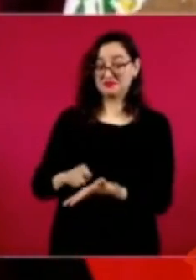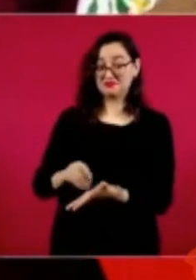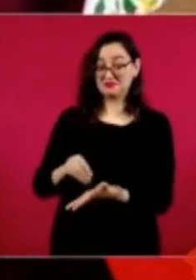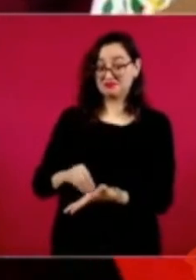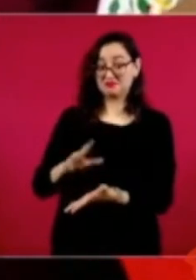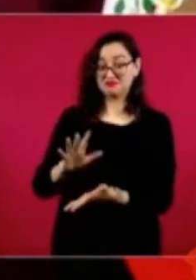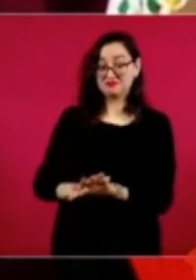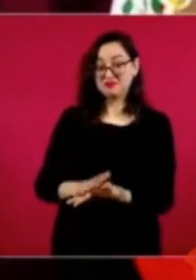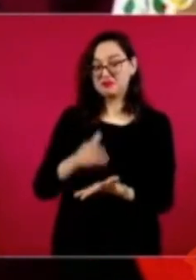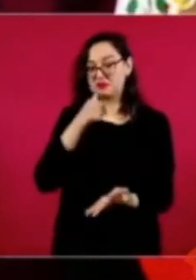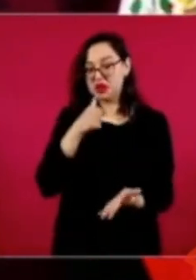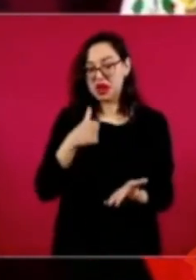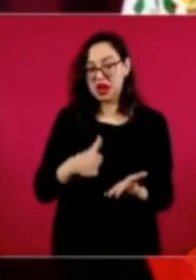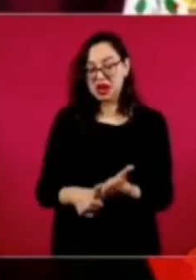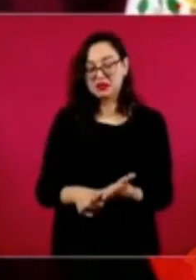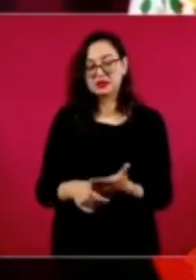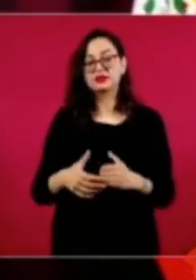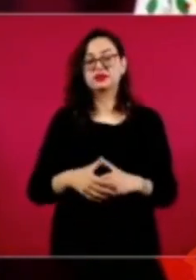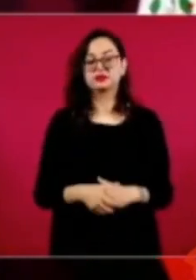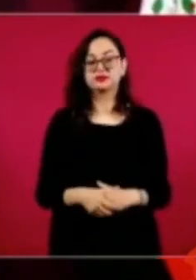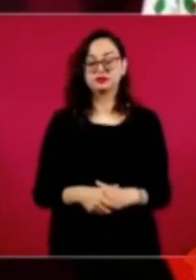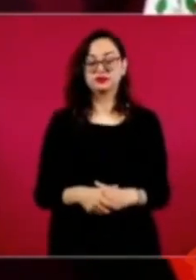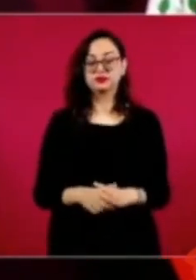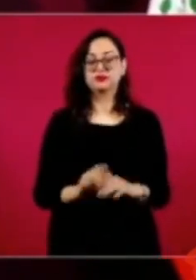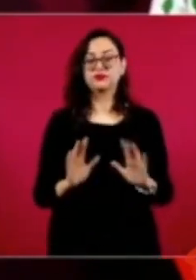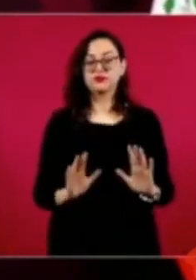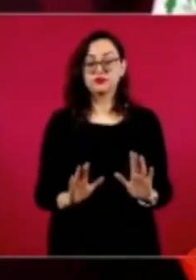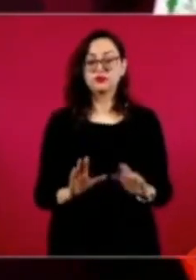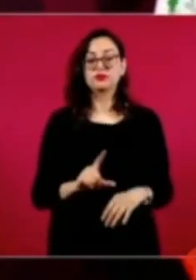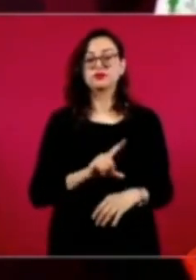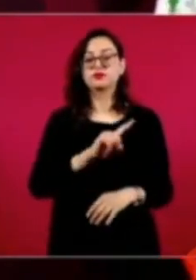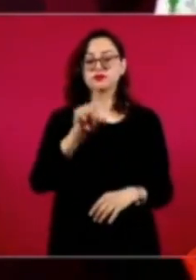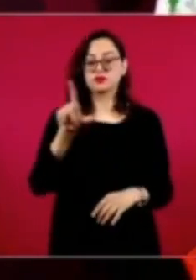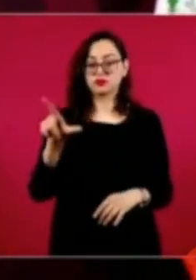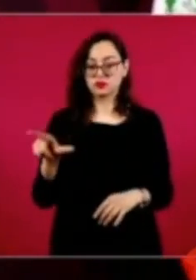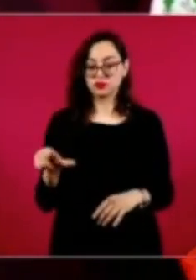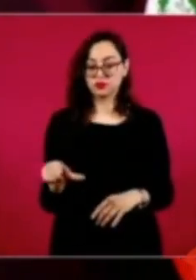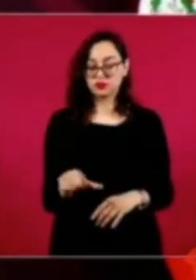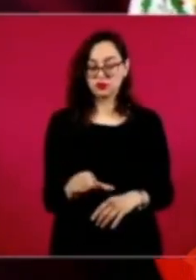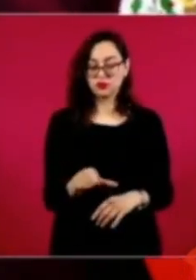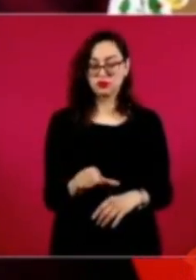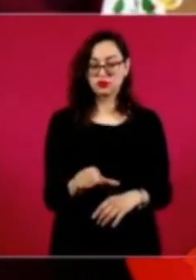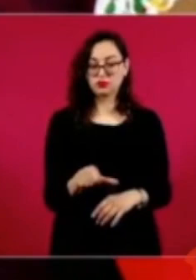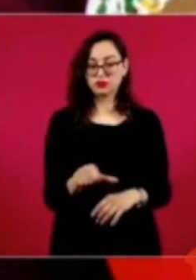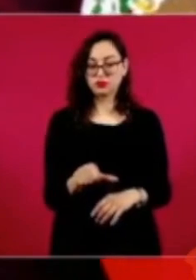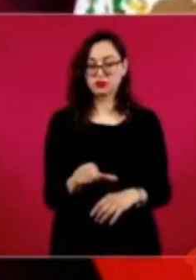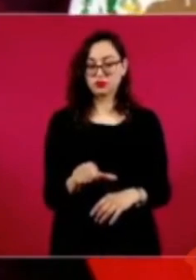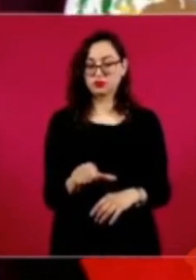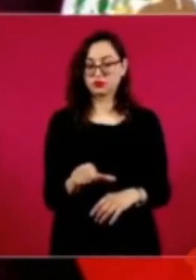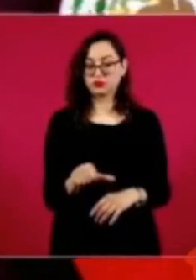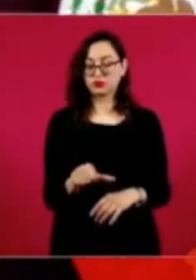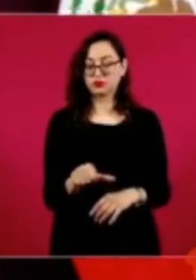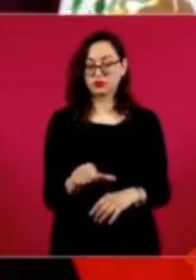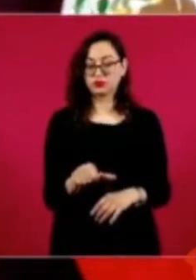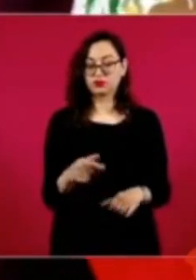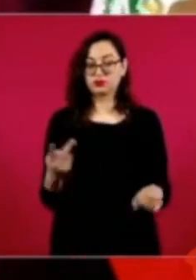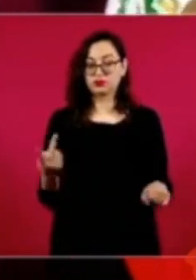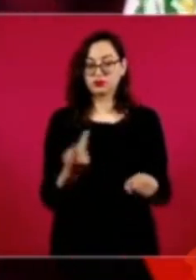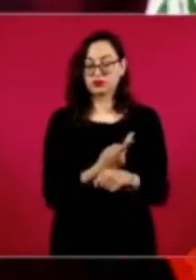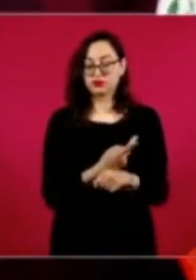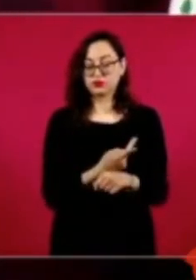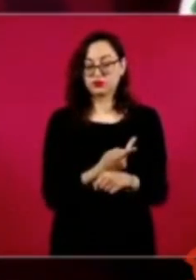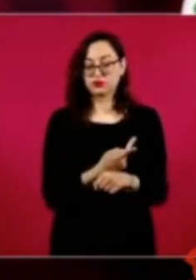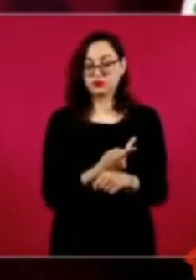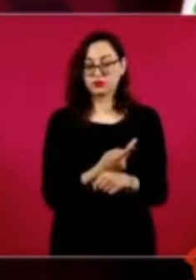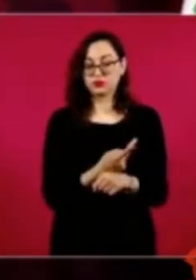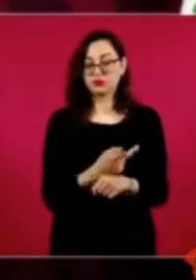privados. Llegó un tiempo que ya en la Ibero ya no querían o